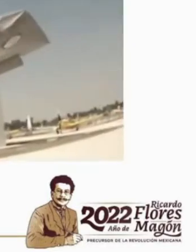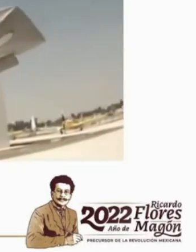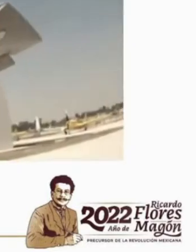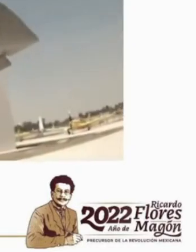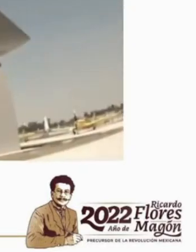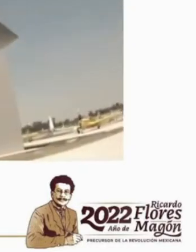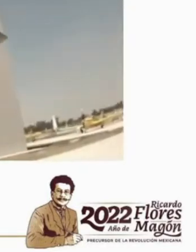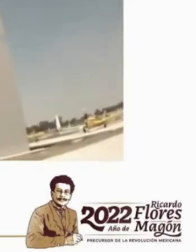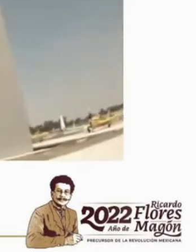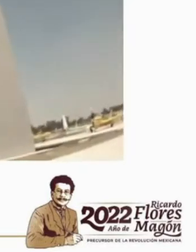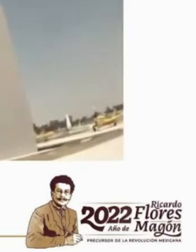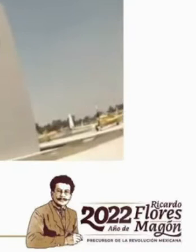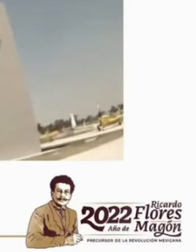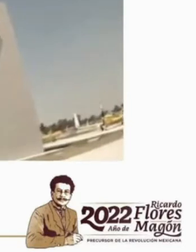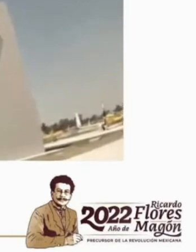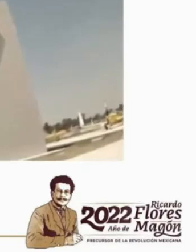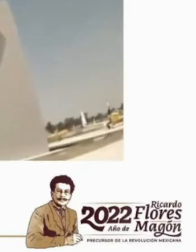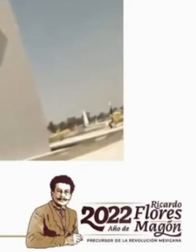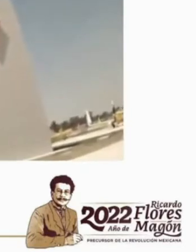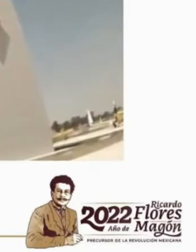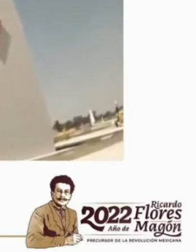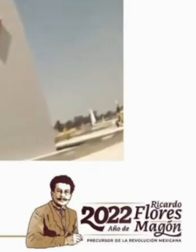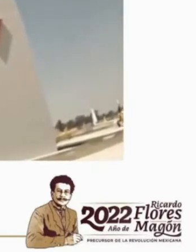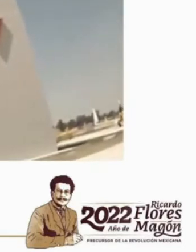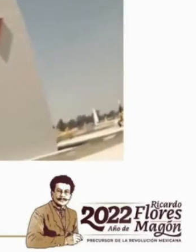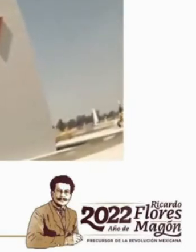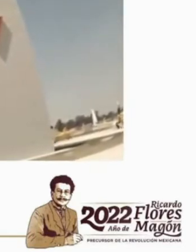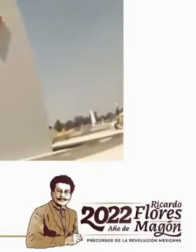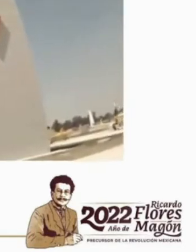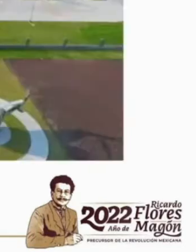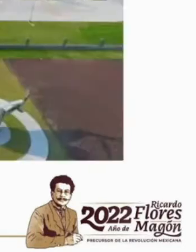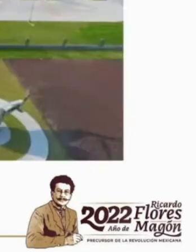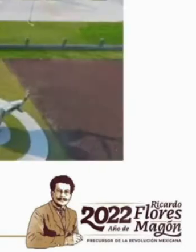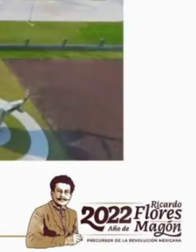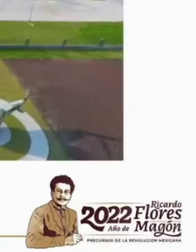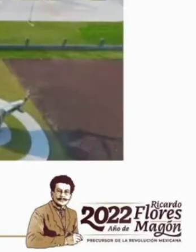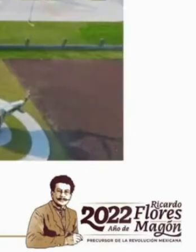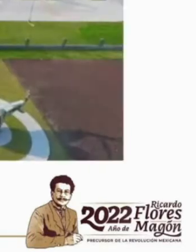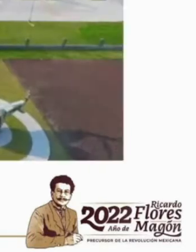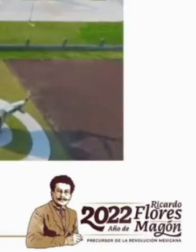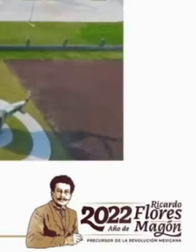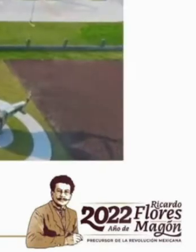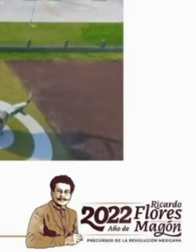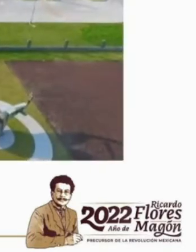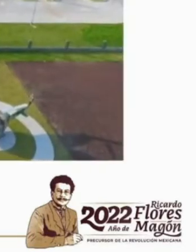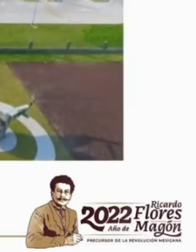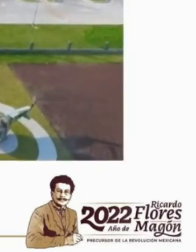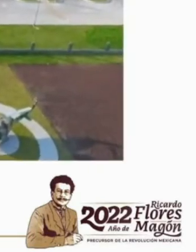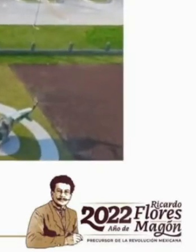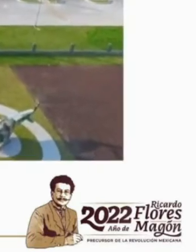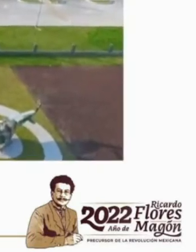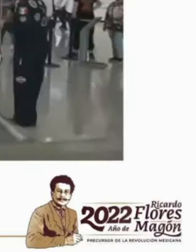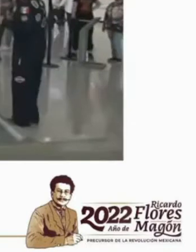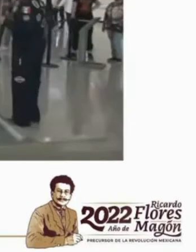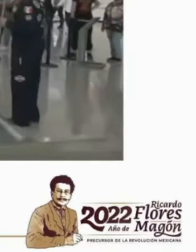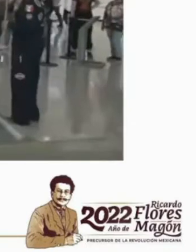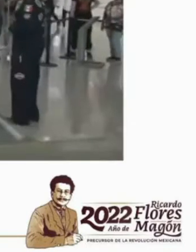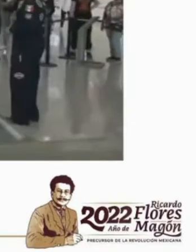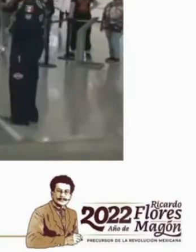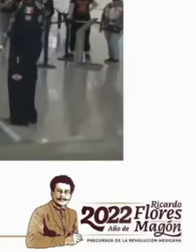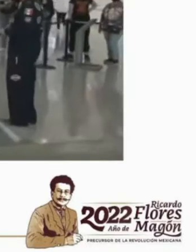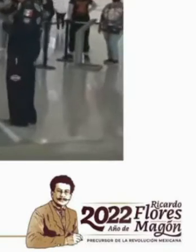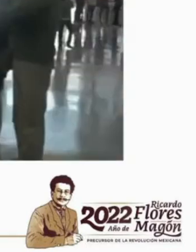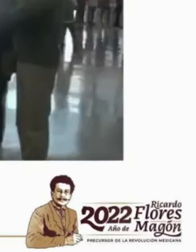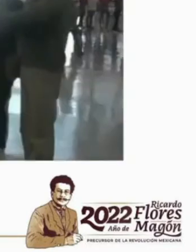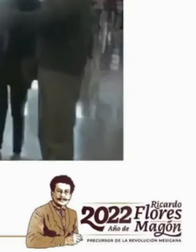Museo Militar de Aviación Teniente Piloto Aviador José Espinosa Fuentes pasó su revista de entrada el 1 de febrero de 2022 para